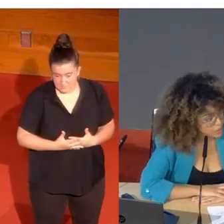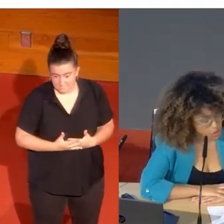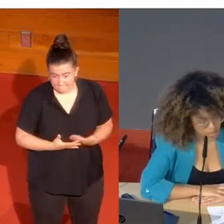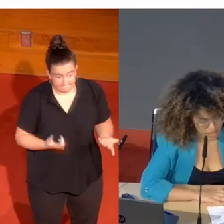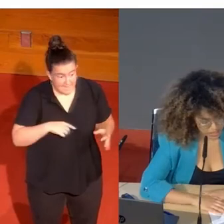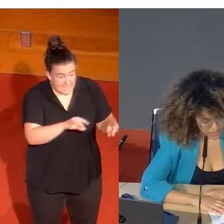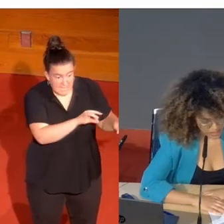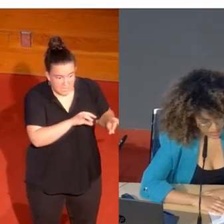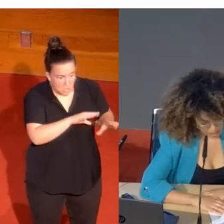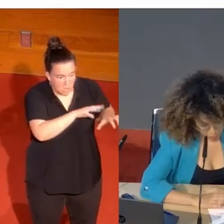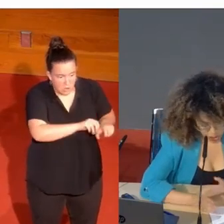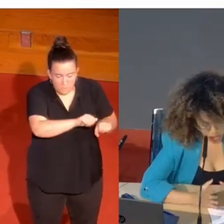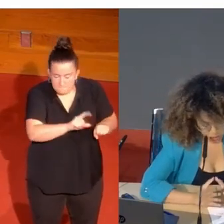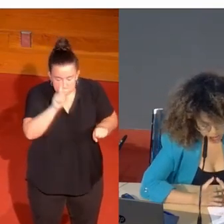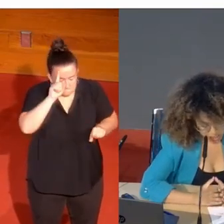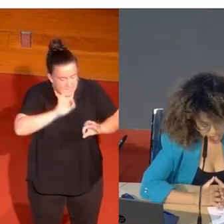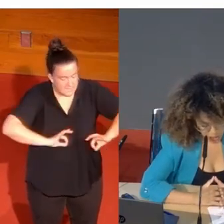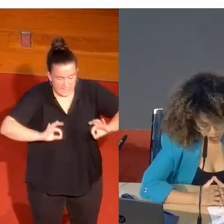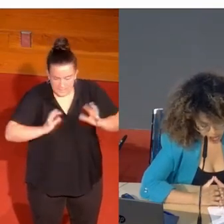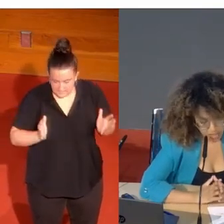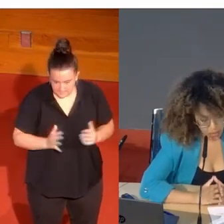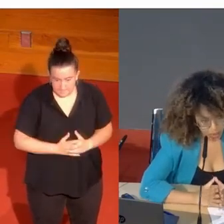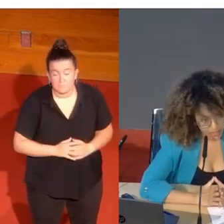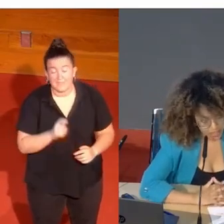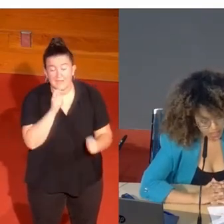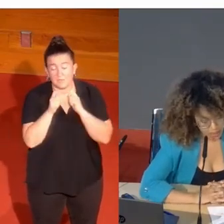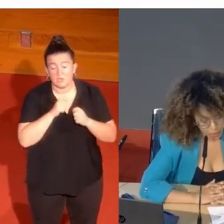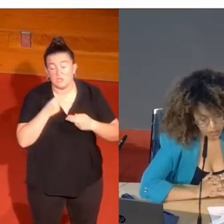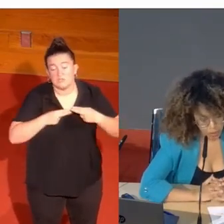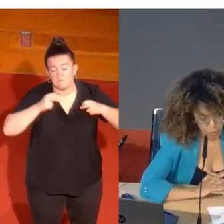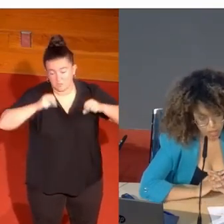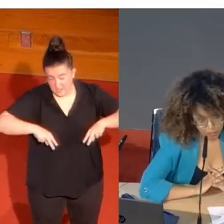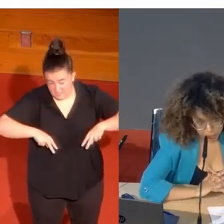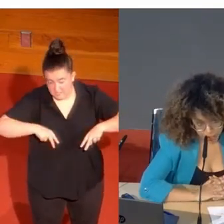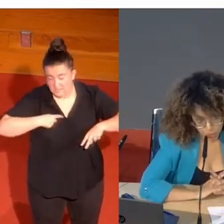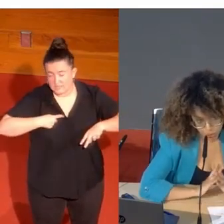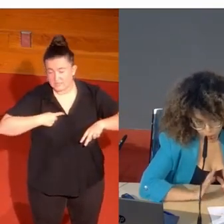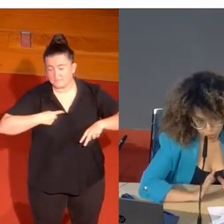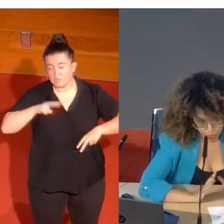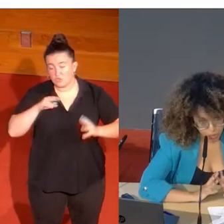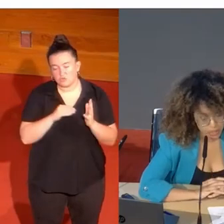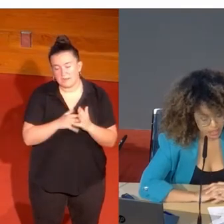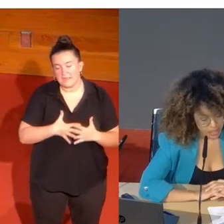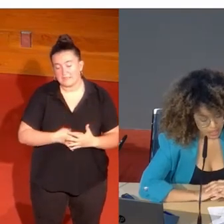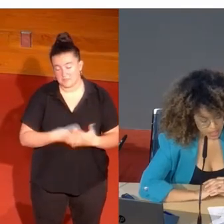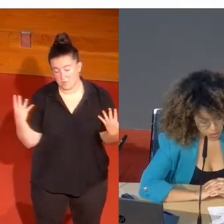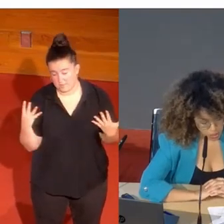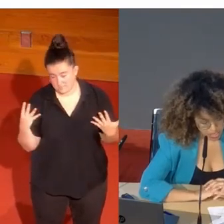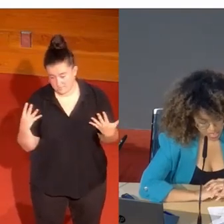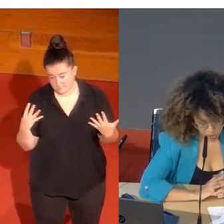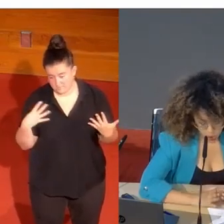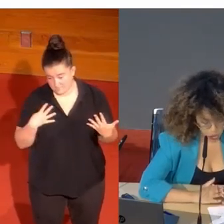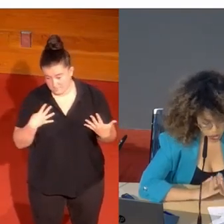que no sabemos nada reporteros Sin fronteras en 2019 eh publicó el primero y último informe